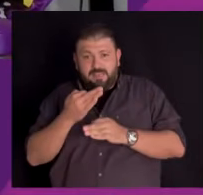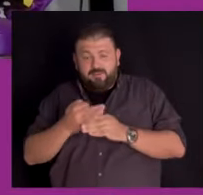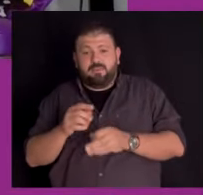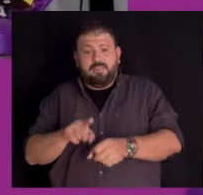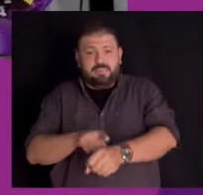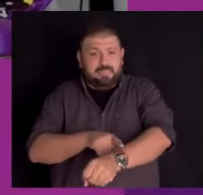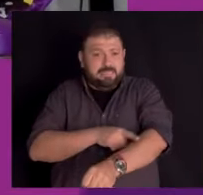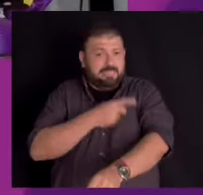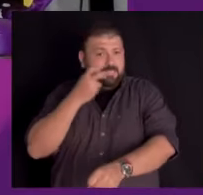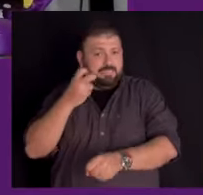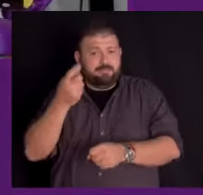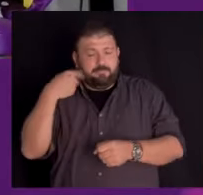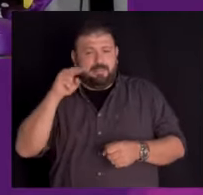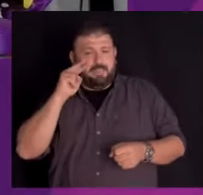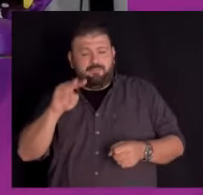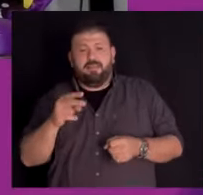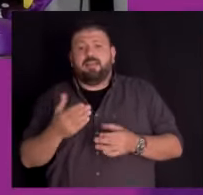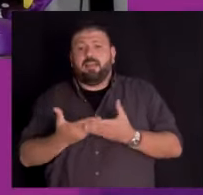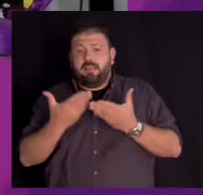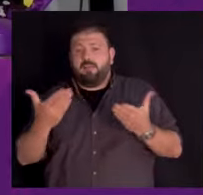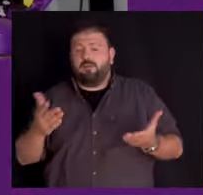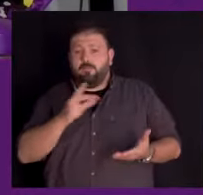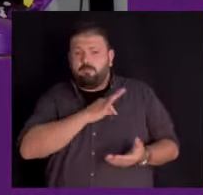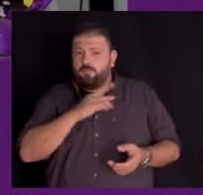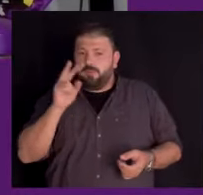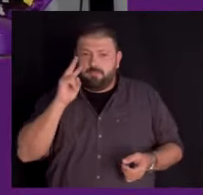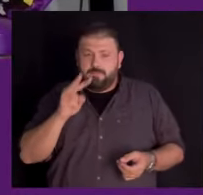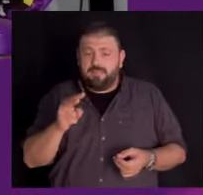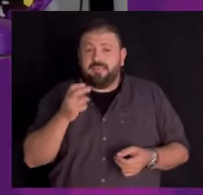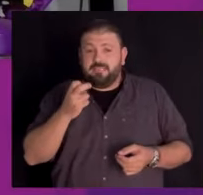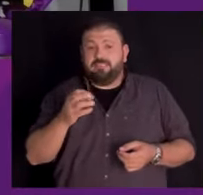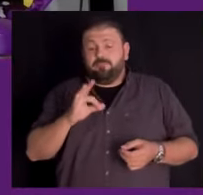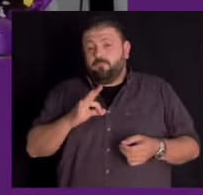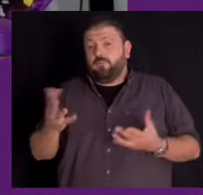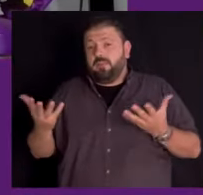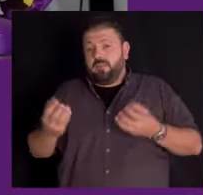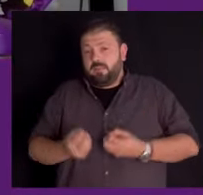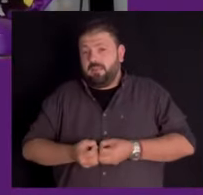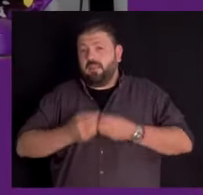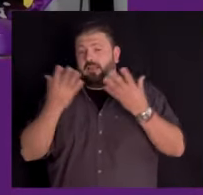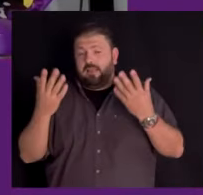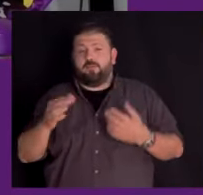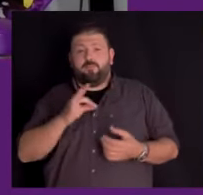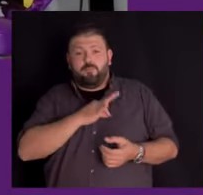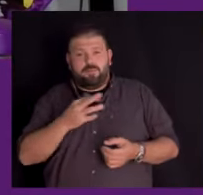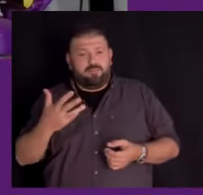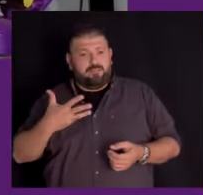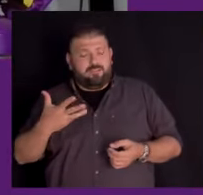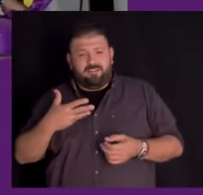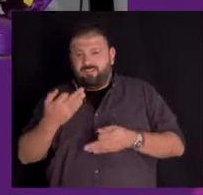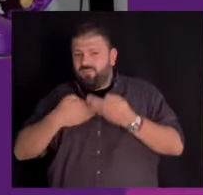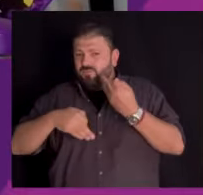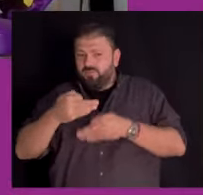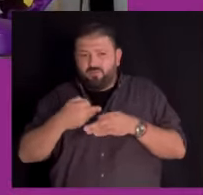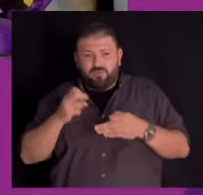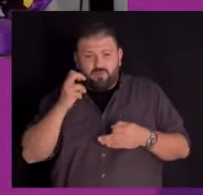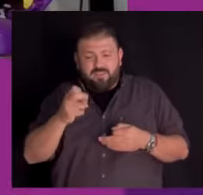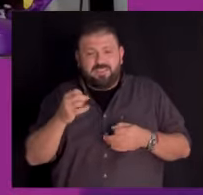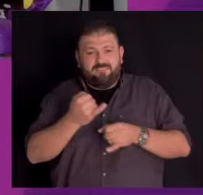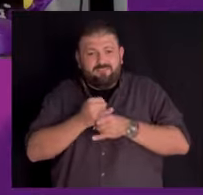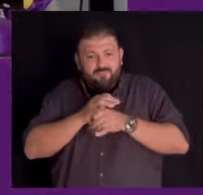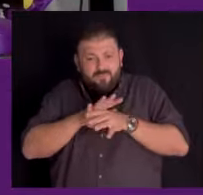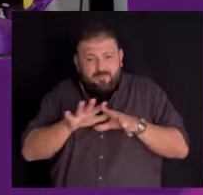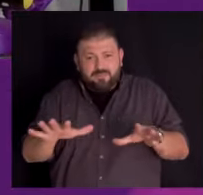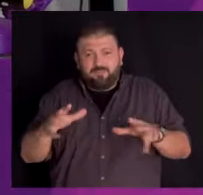esta transmisión, así como después que la puedan ver, pues obviamente el poder tener esta mente abierta para poder tener toda